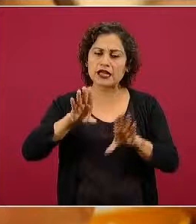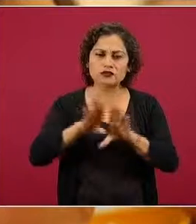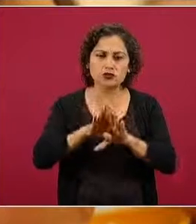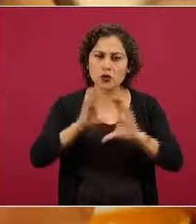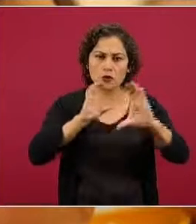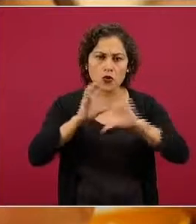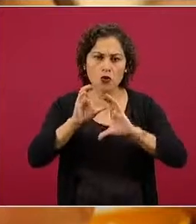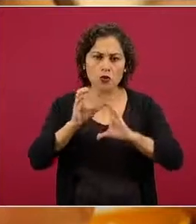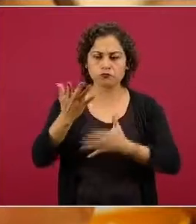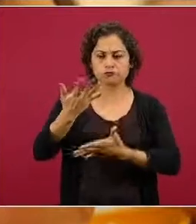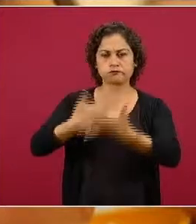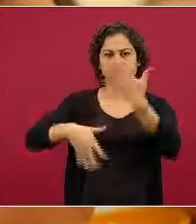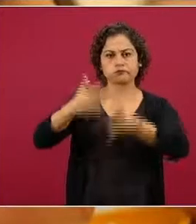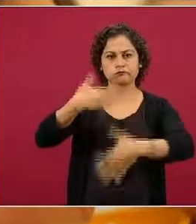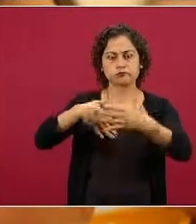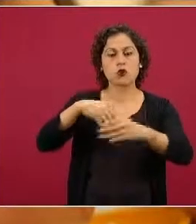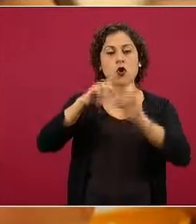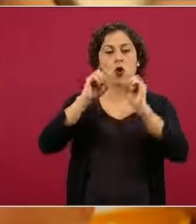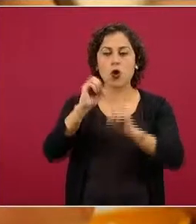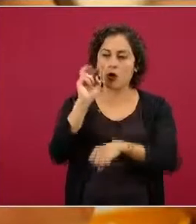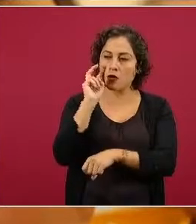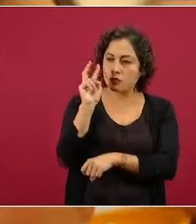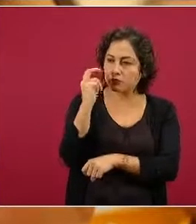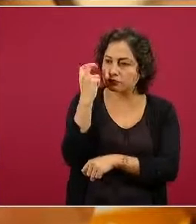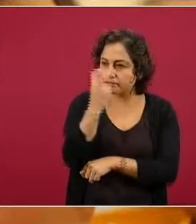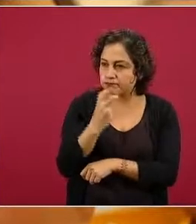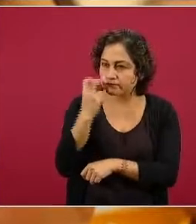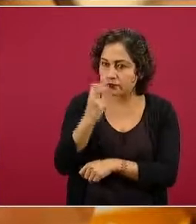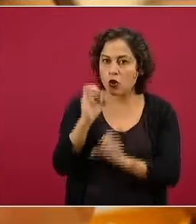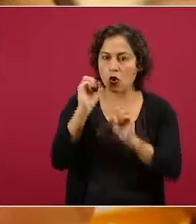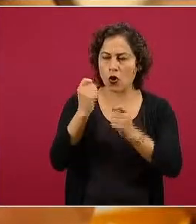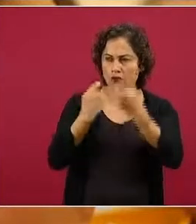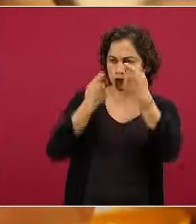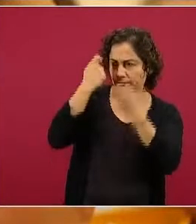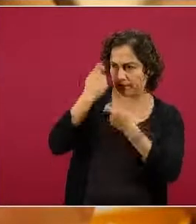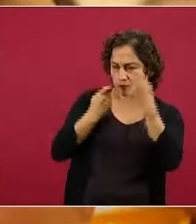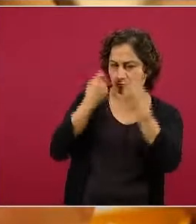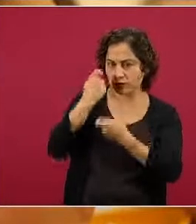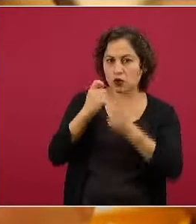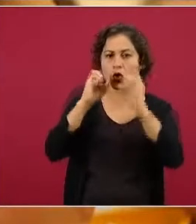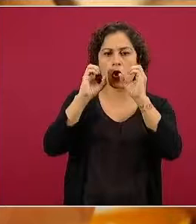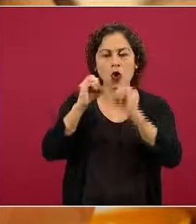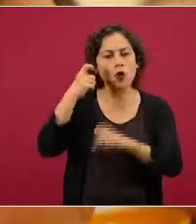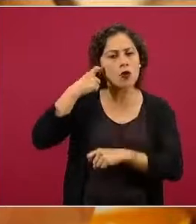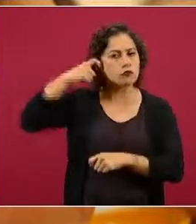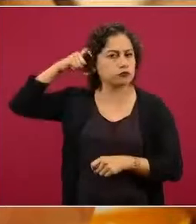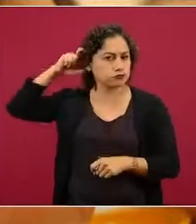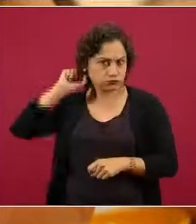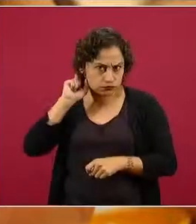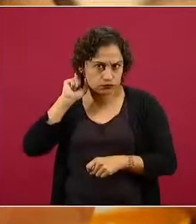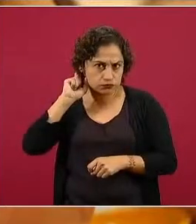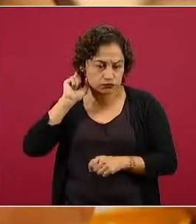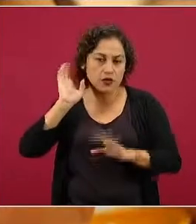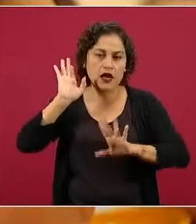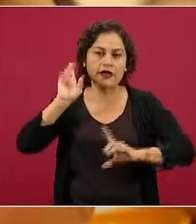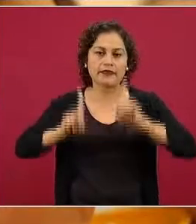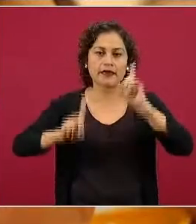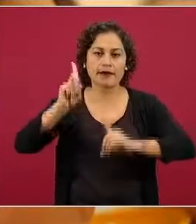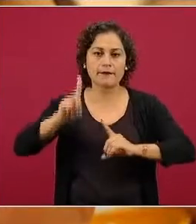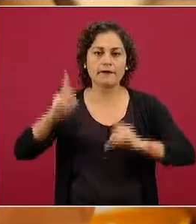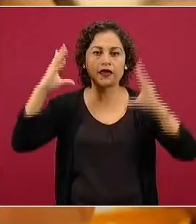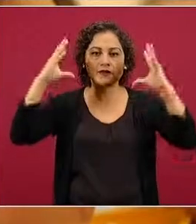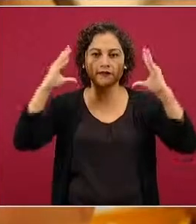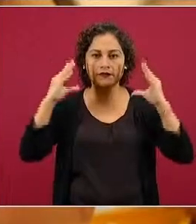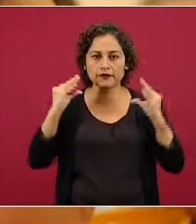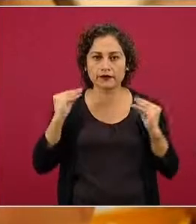manos, leen labios y expresiones, o pueden usar prótesis auditivas de acuerdo con su pérdida auditiva, de